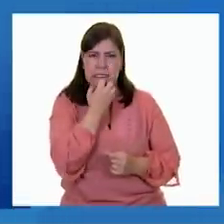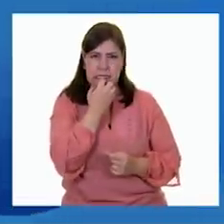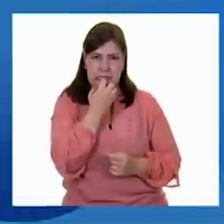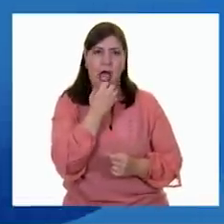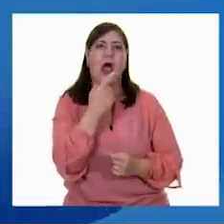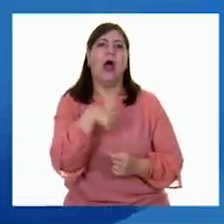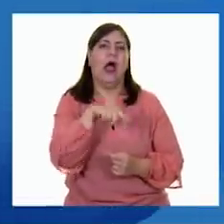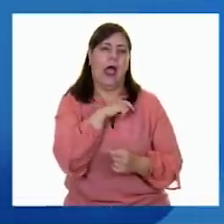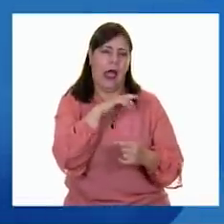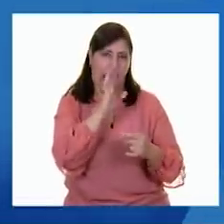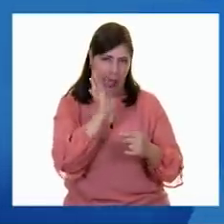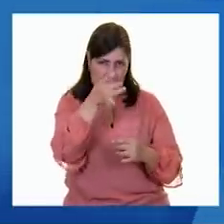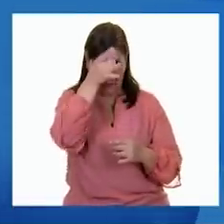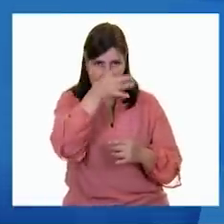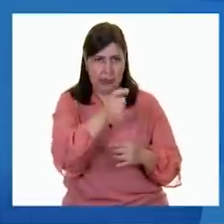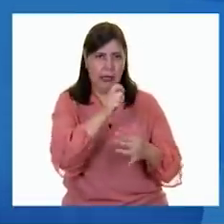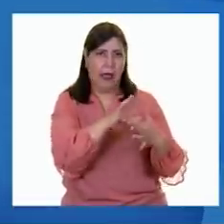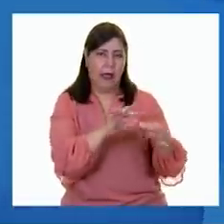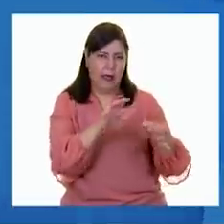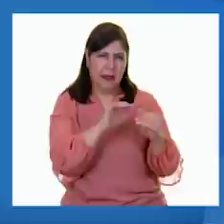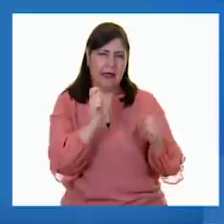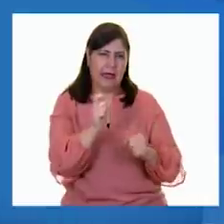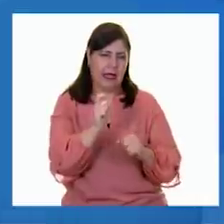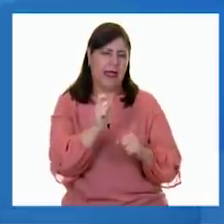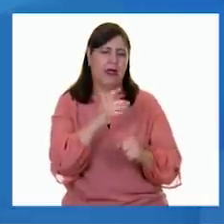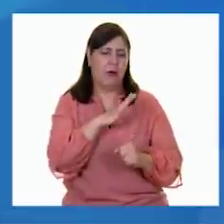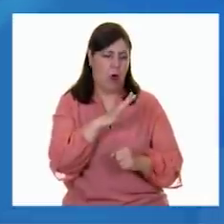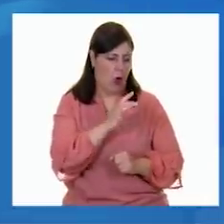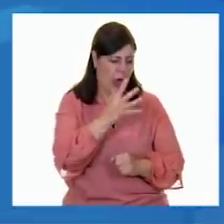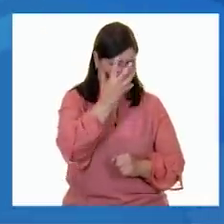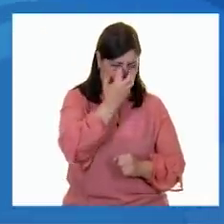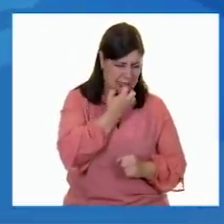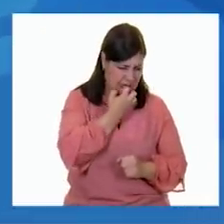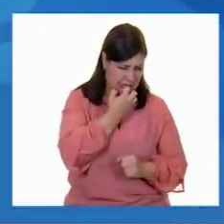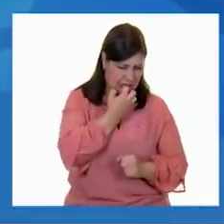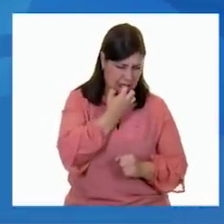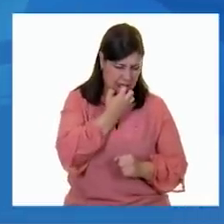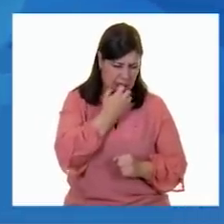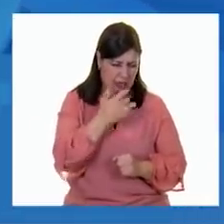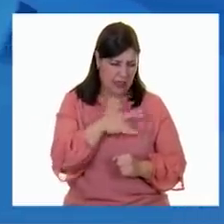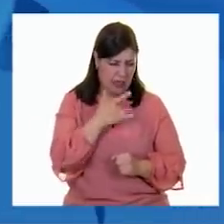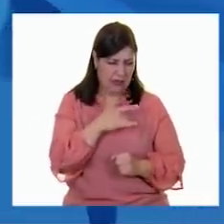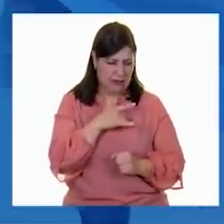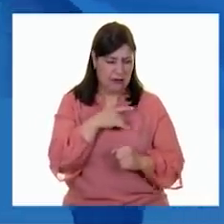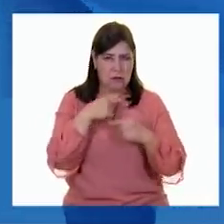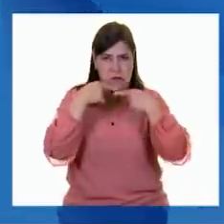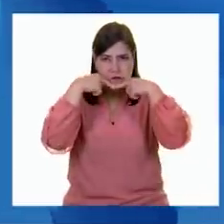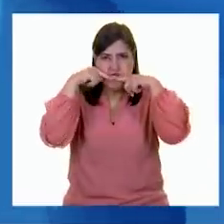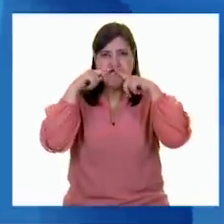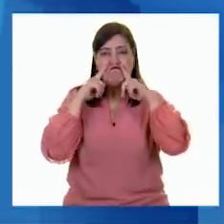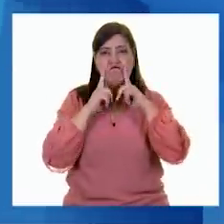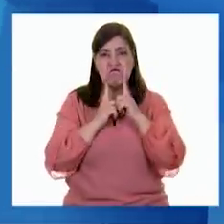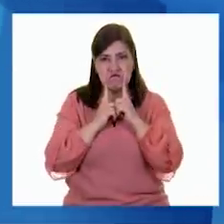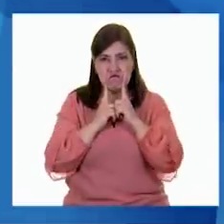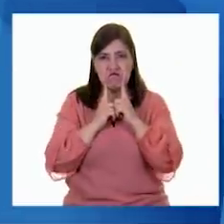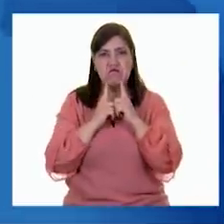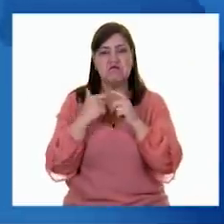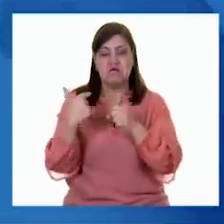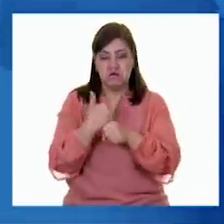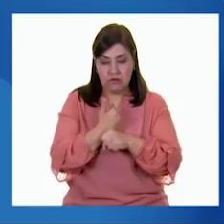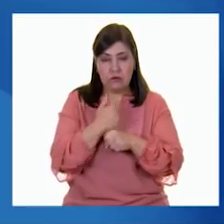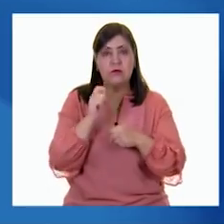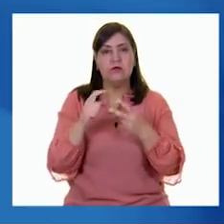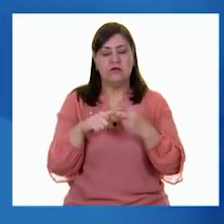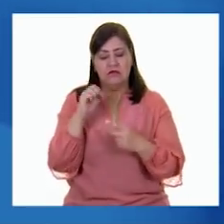hemos hablado bastante. Es esa emoción que se manifiesta con las comisuras de la boca caídas, la